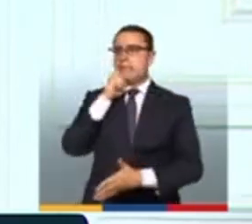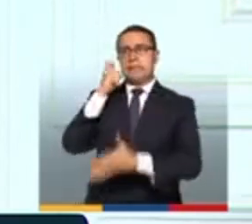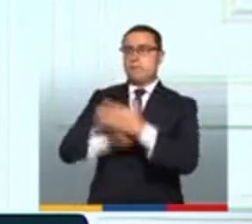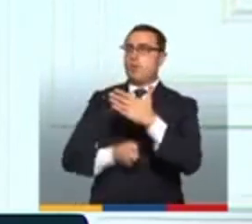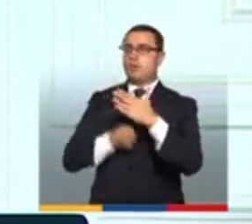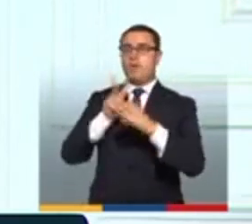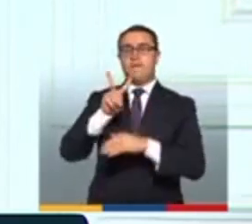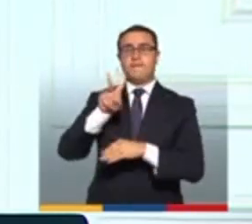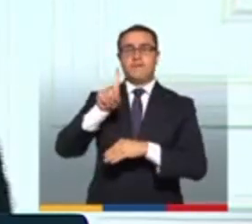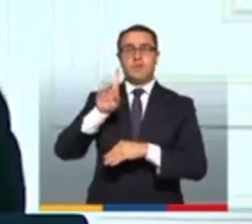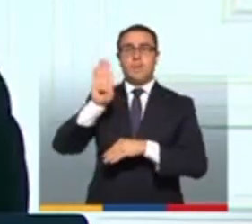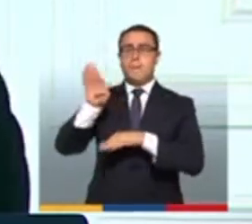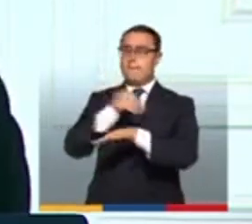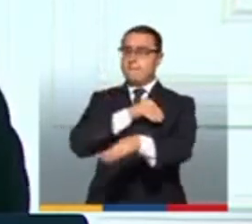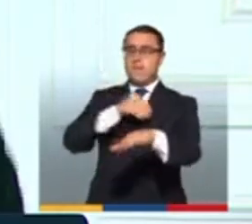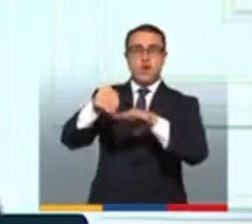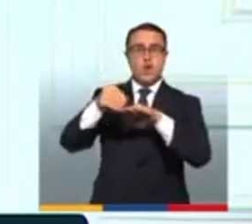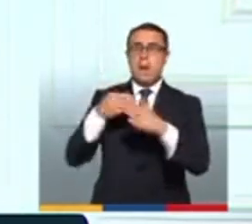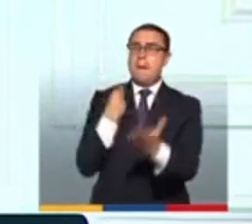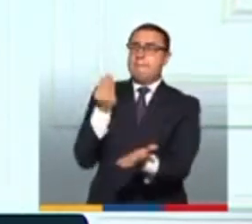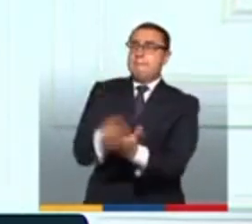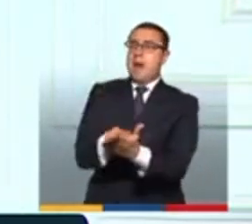21 billones de pesos, 21,